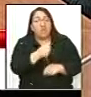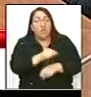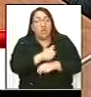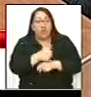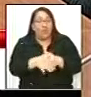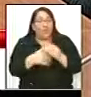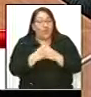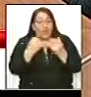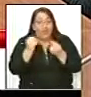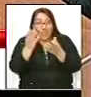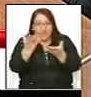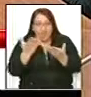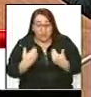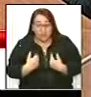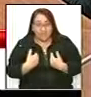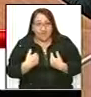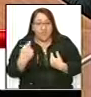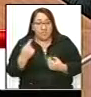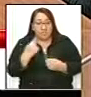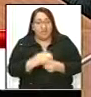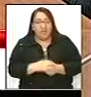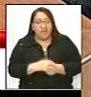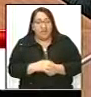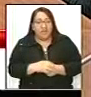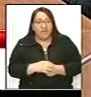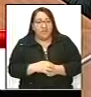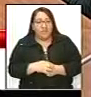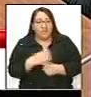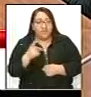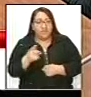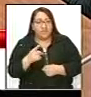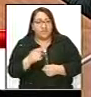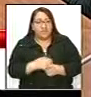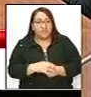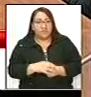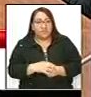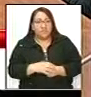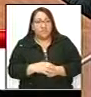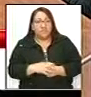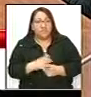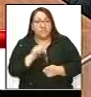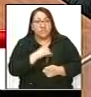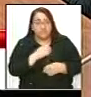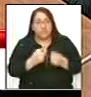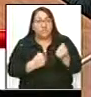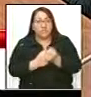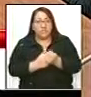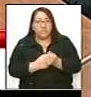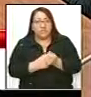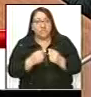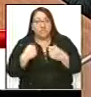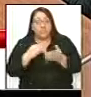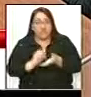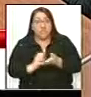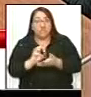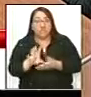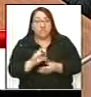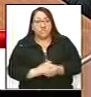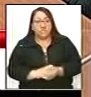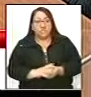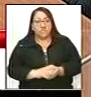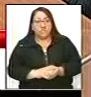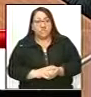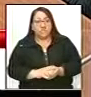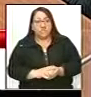toda esa información que nos brinda la gerencia, este órgano de apoyo, ¿no? Se plasma, ¿no? Dentro